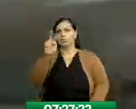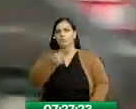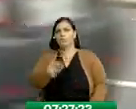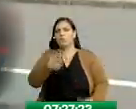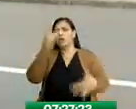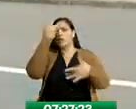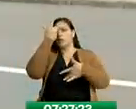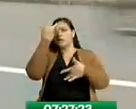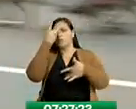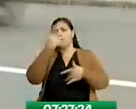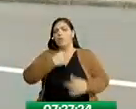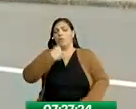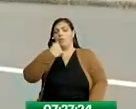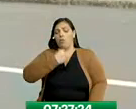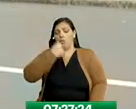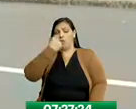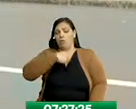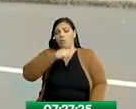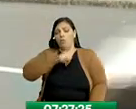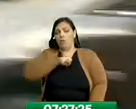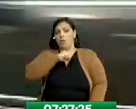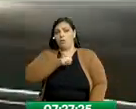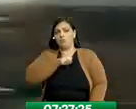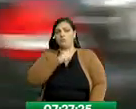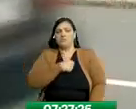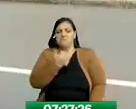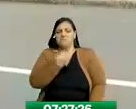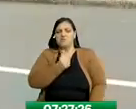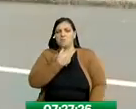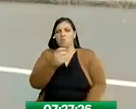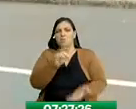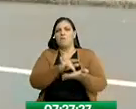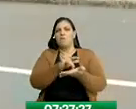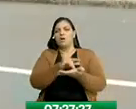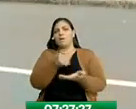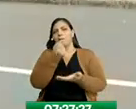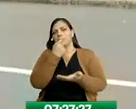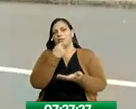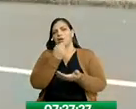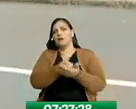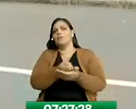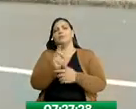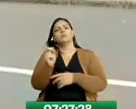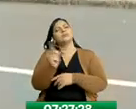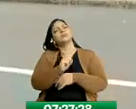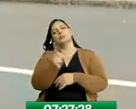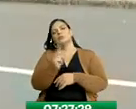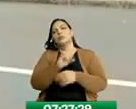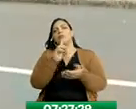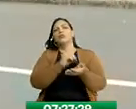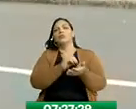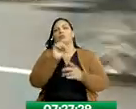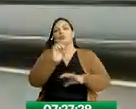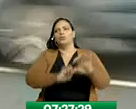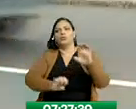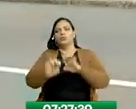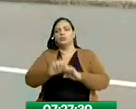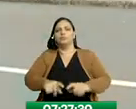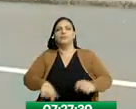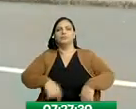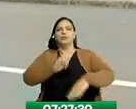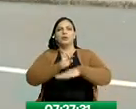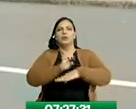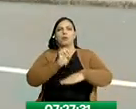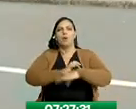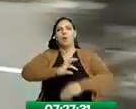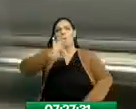autoridades anunciaron que en Ecuador existen 14 hospitales que forman parte de la red pública, listos para enfrentar el coronavirus, en